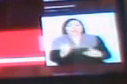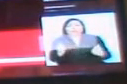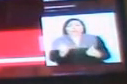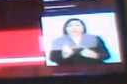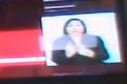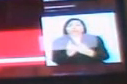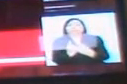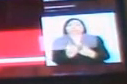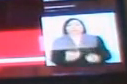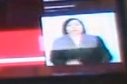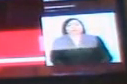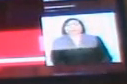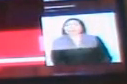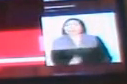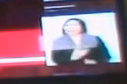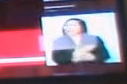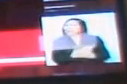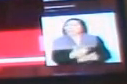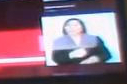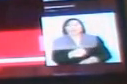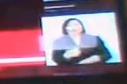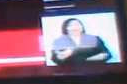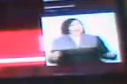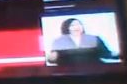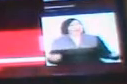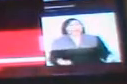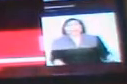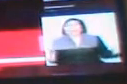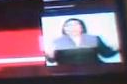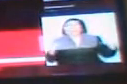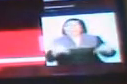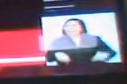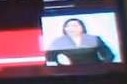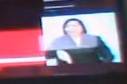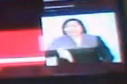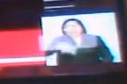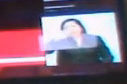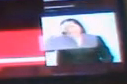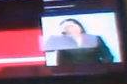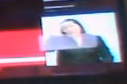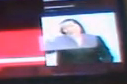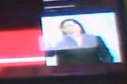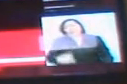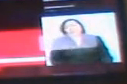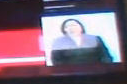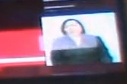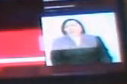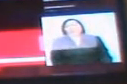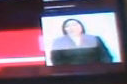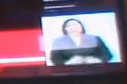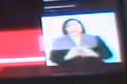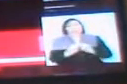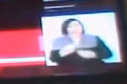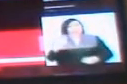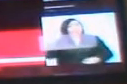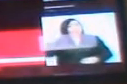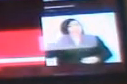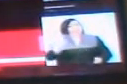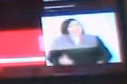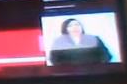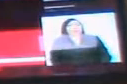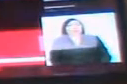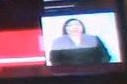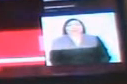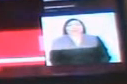confrontación, que no ha hecho otra cosa que perjudicar al país. La clase política y